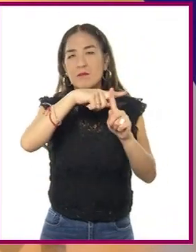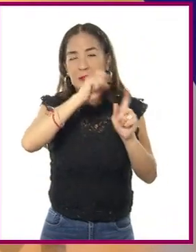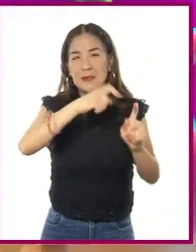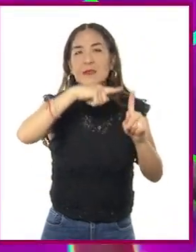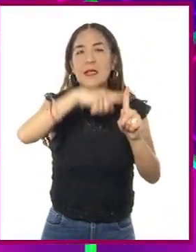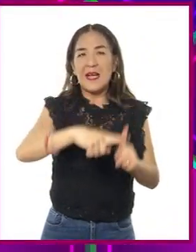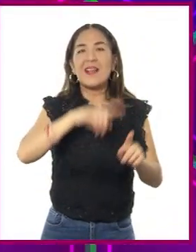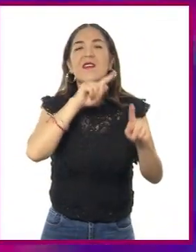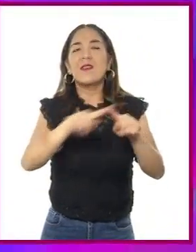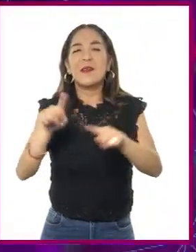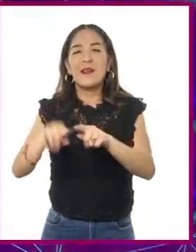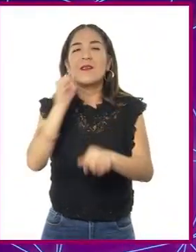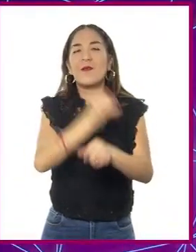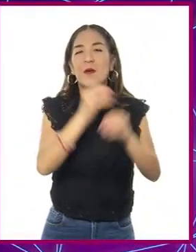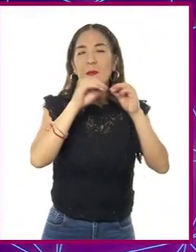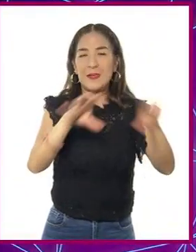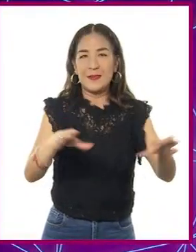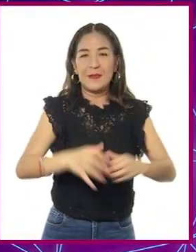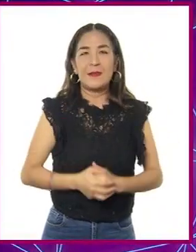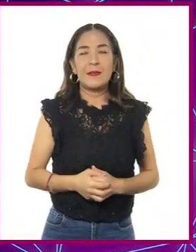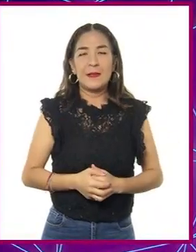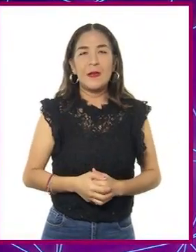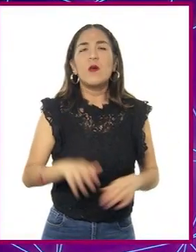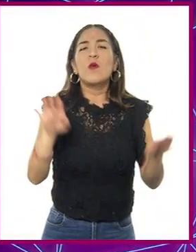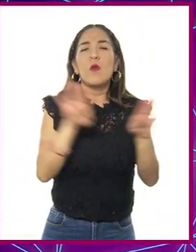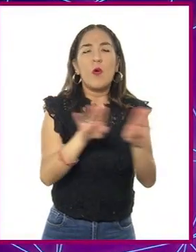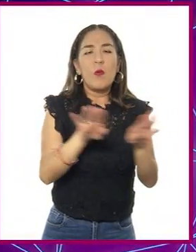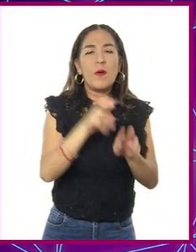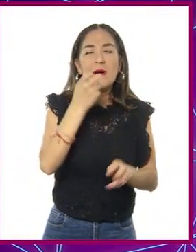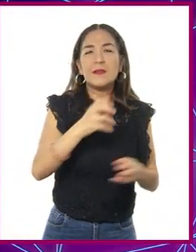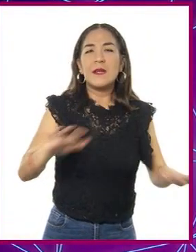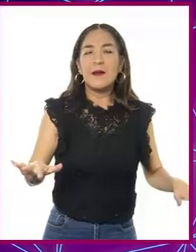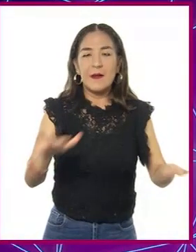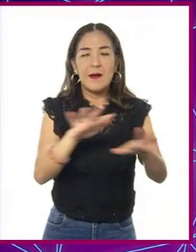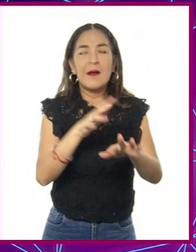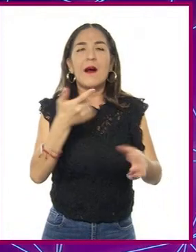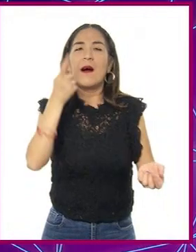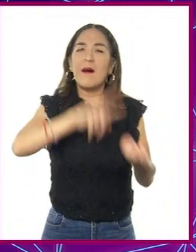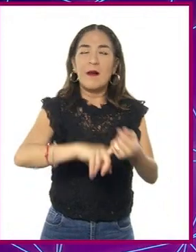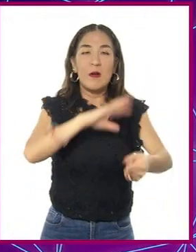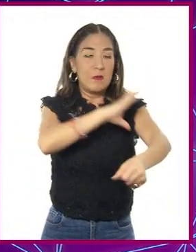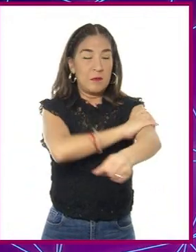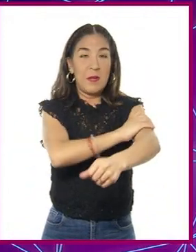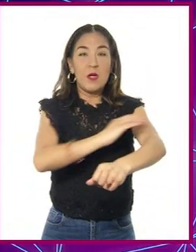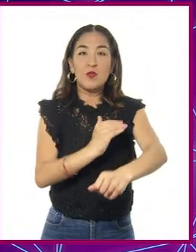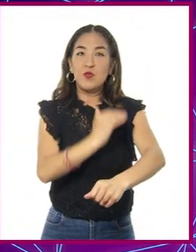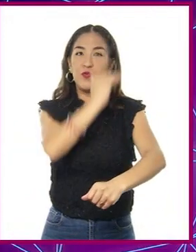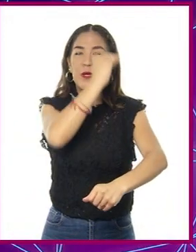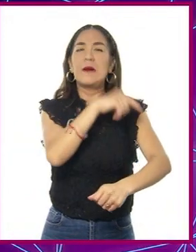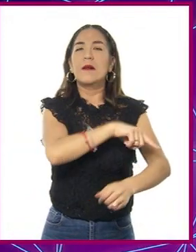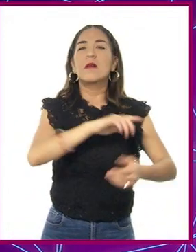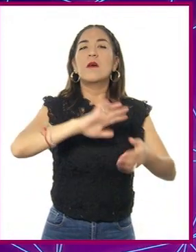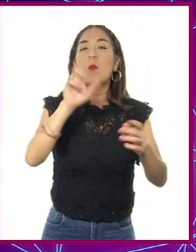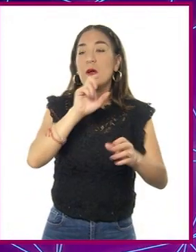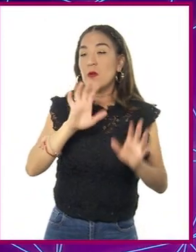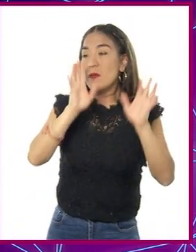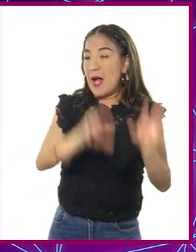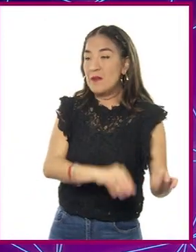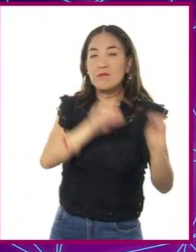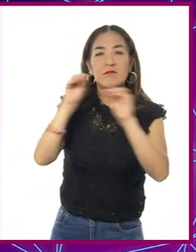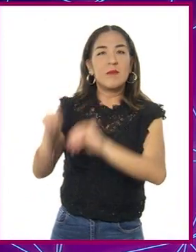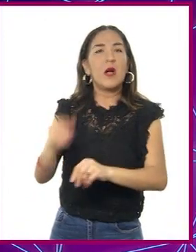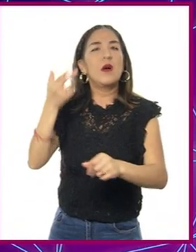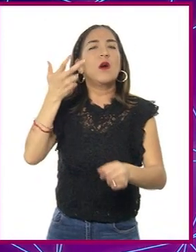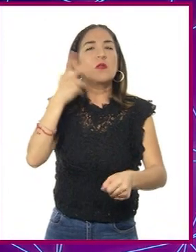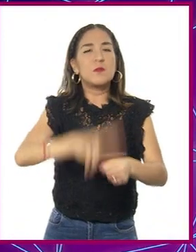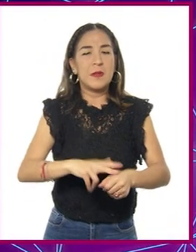en distintos casos. ¿Cómo es la evolución de la presión arterial de un paciente después de ser internado?